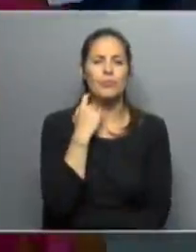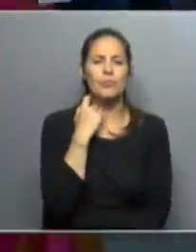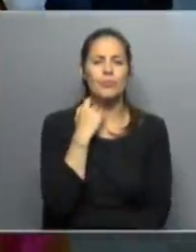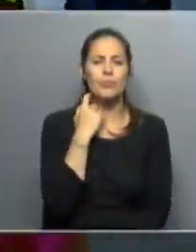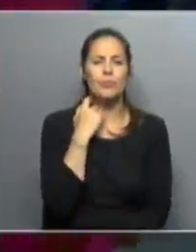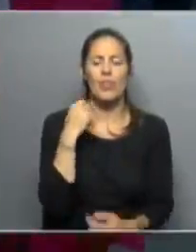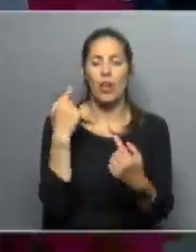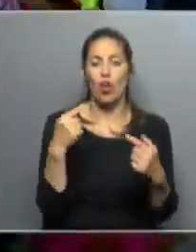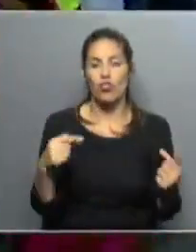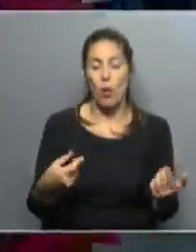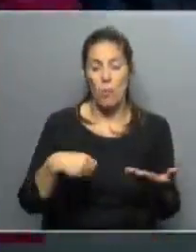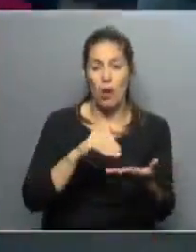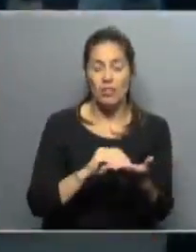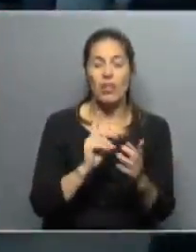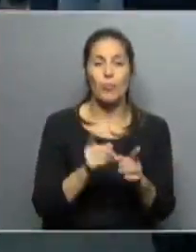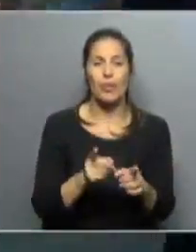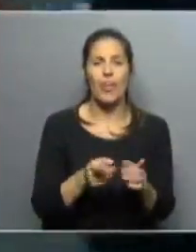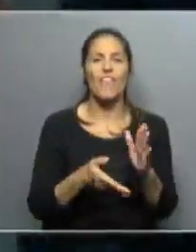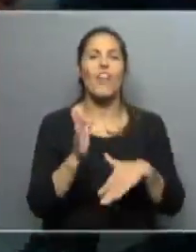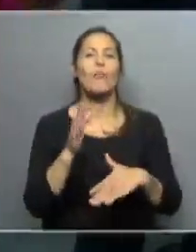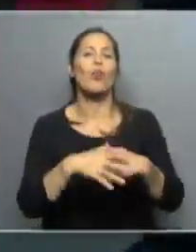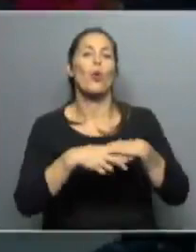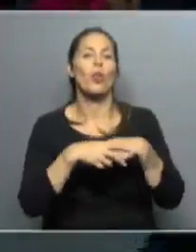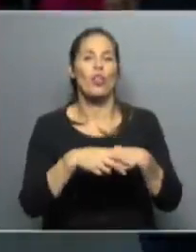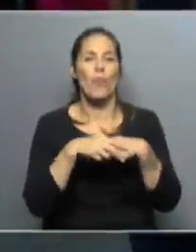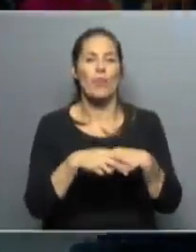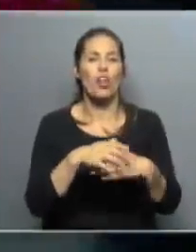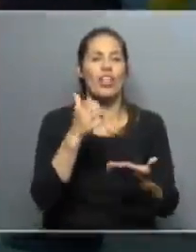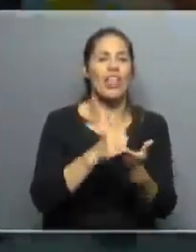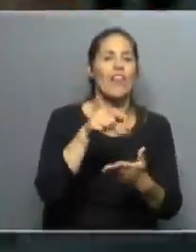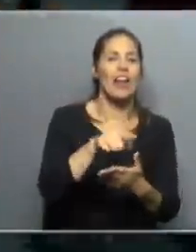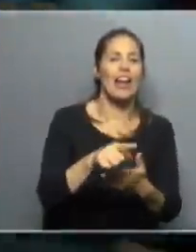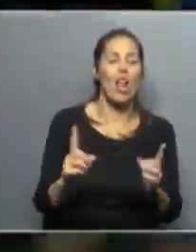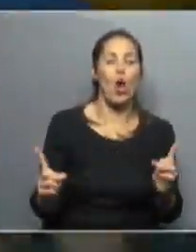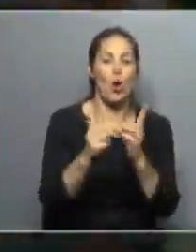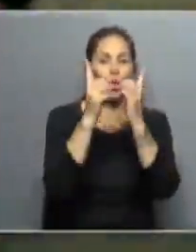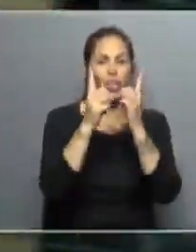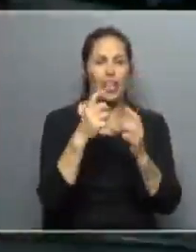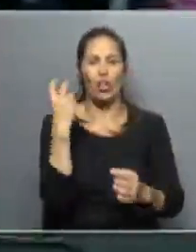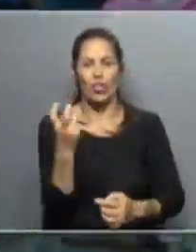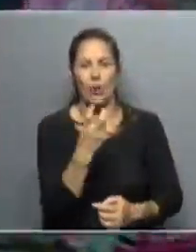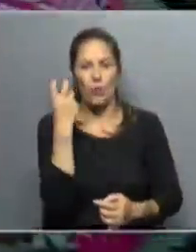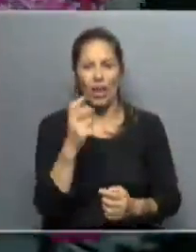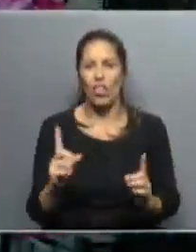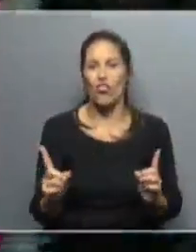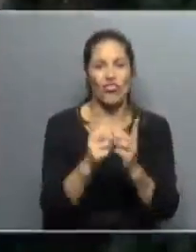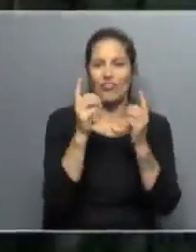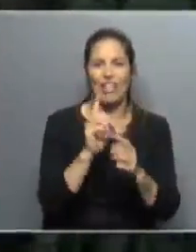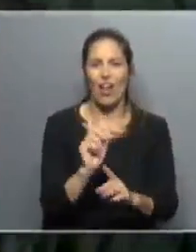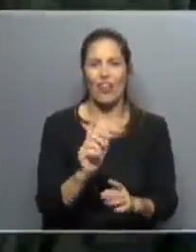varias cositas más. Y vamos con nuestro amigo que estaba por acá. Acá lo encontré porque lo estaba buscando y no lo